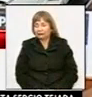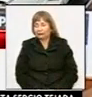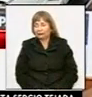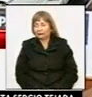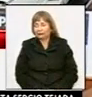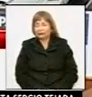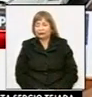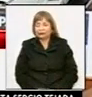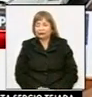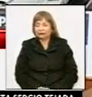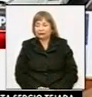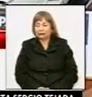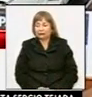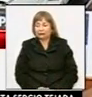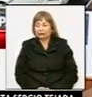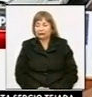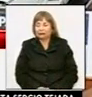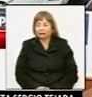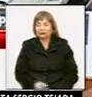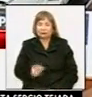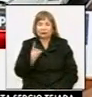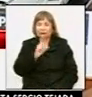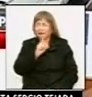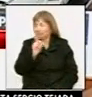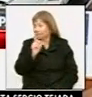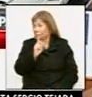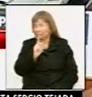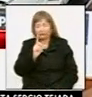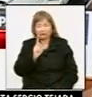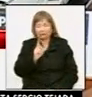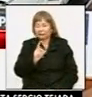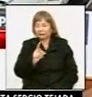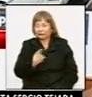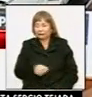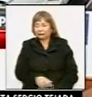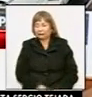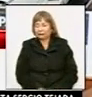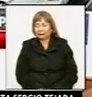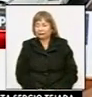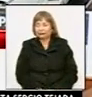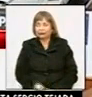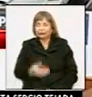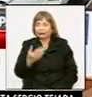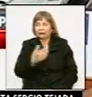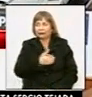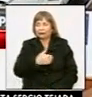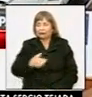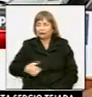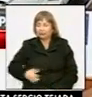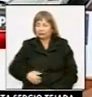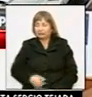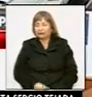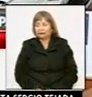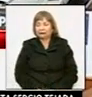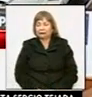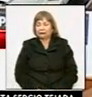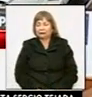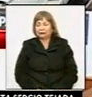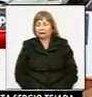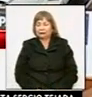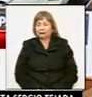pues, no. Manan, presidente, Pinjaco